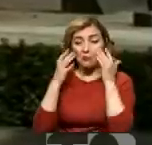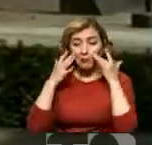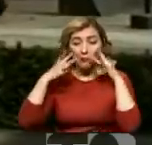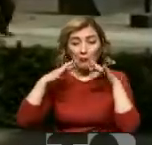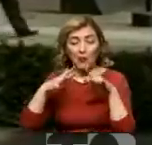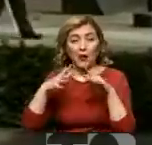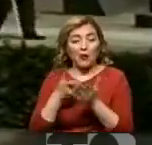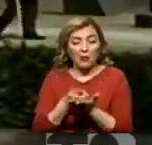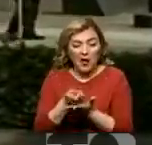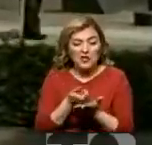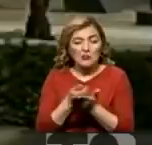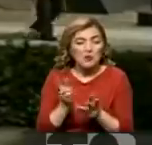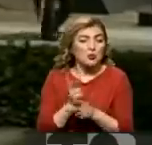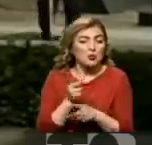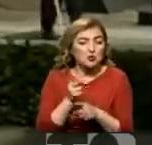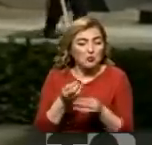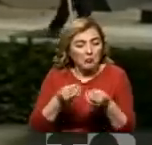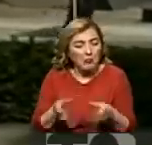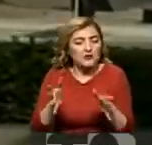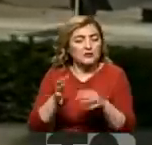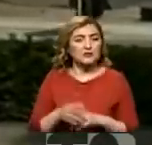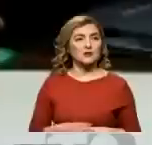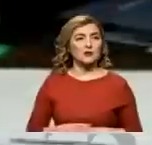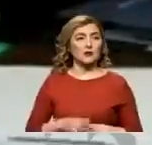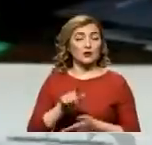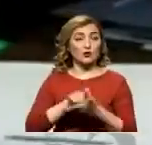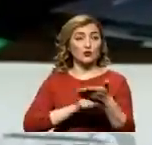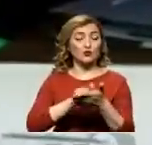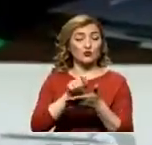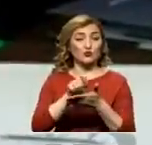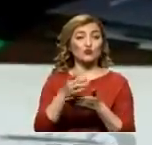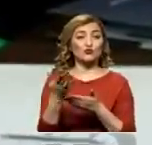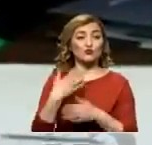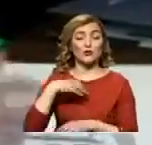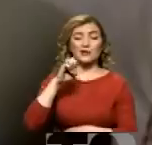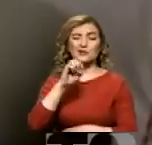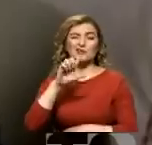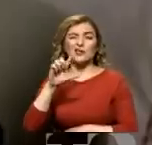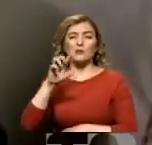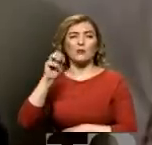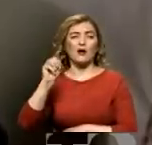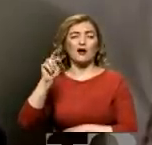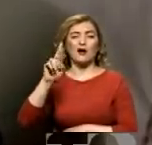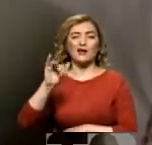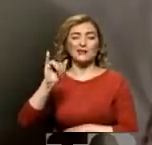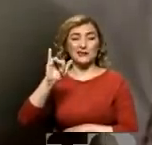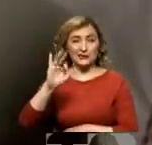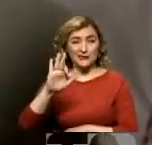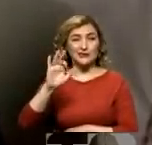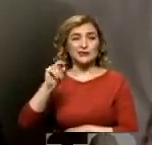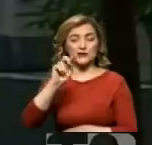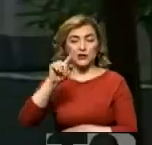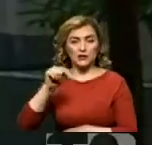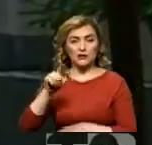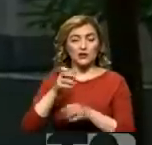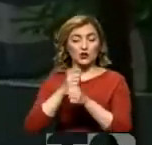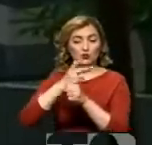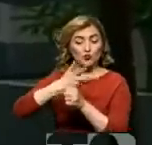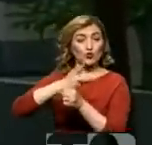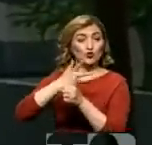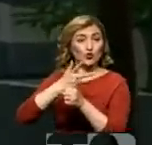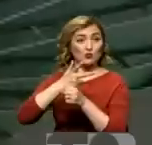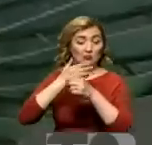gastos de producción. Salazar dijo que el espacio fue contratado por él y Martínez, que fue realizado por una productora y transmitido en el